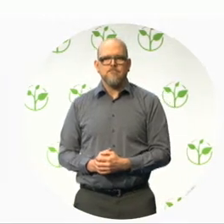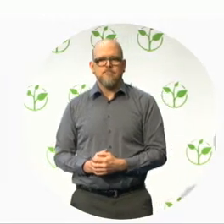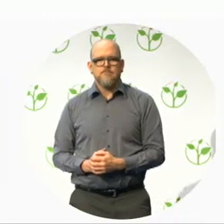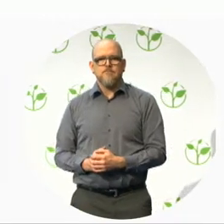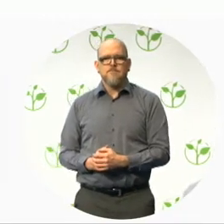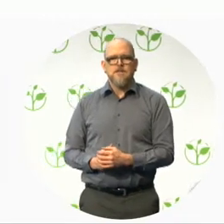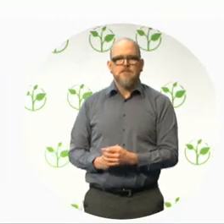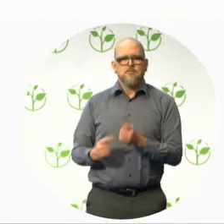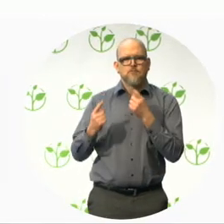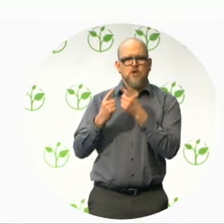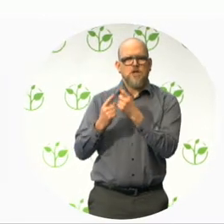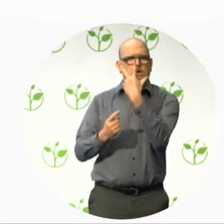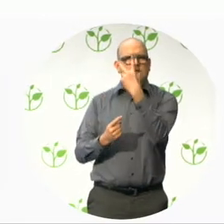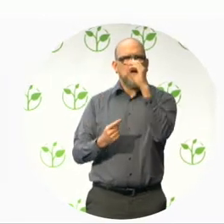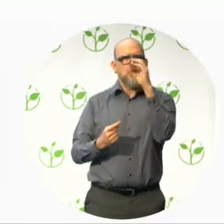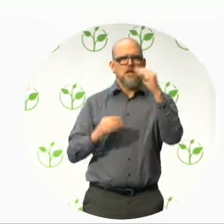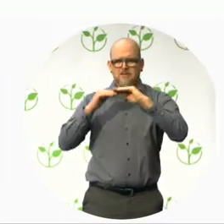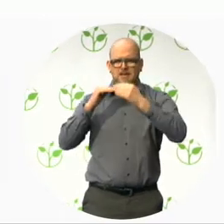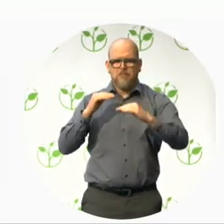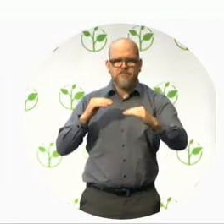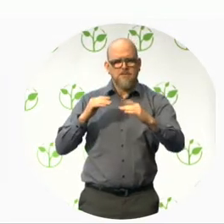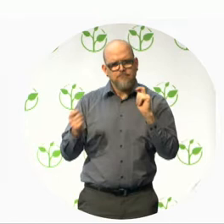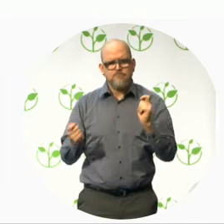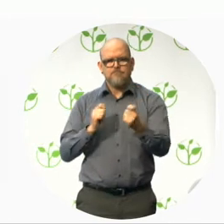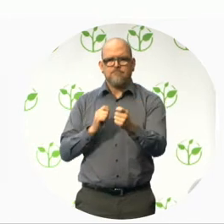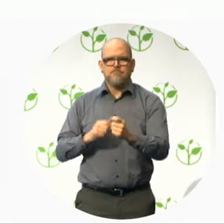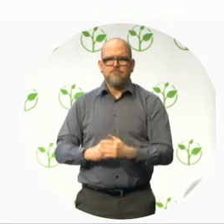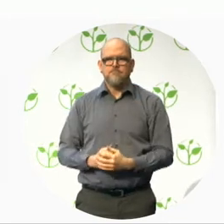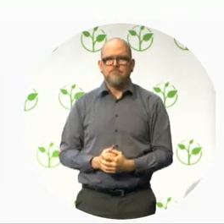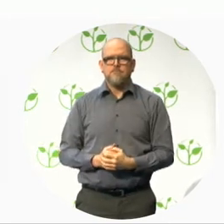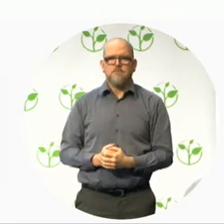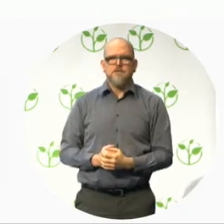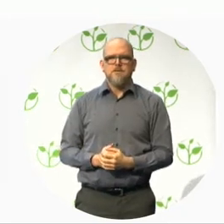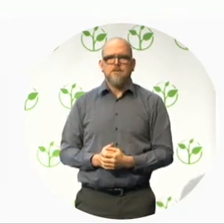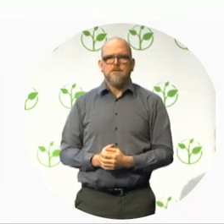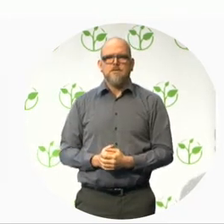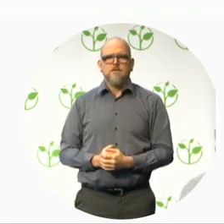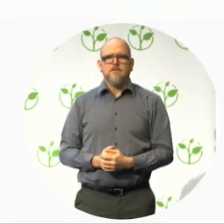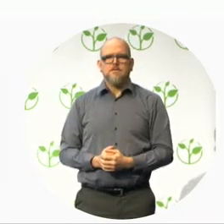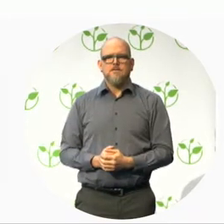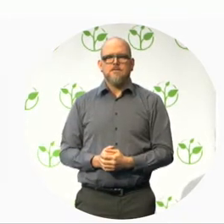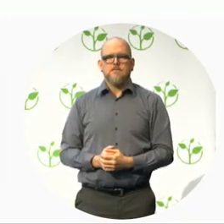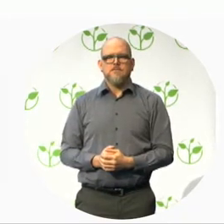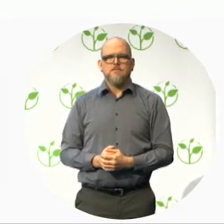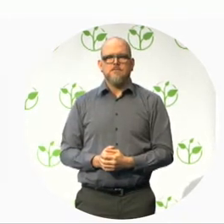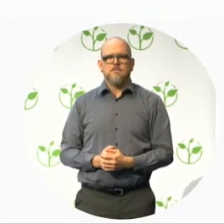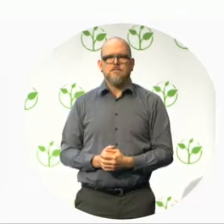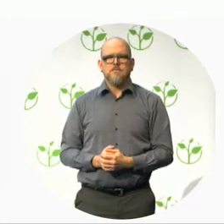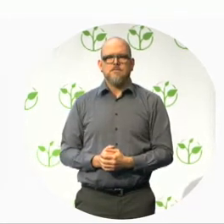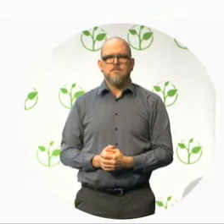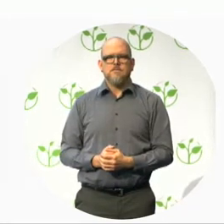kerr, for and partner believe in